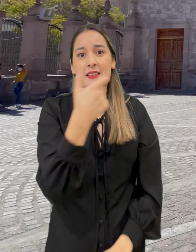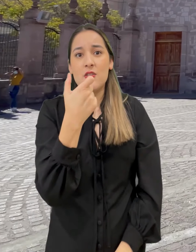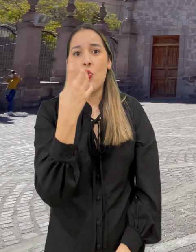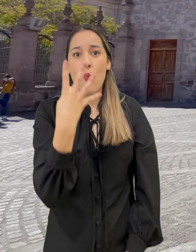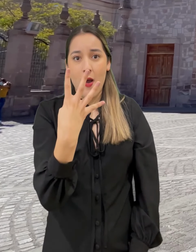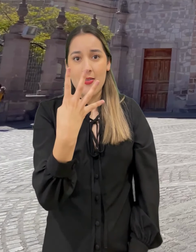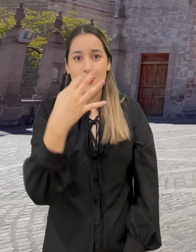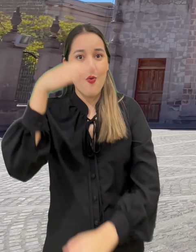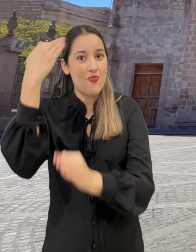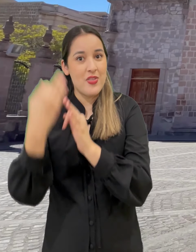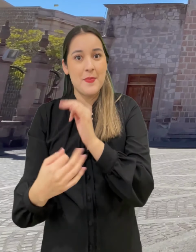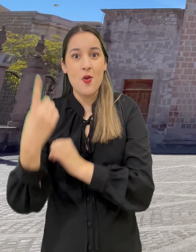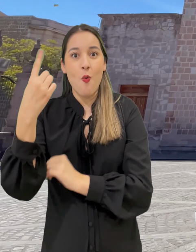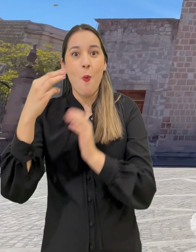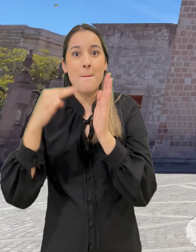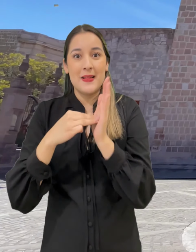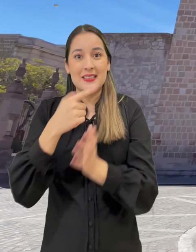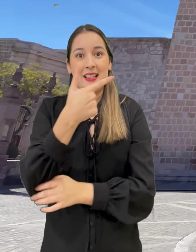1738